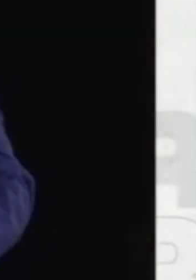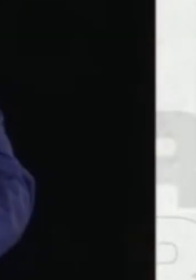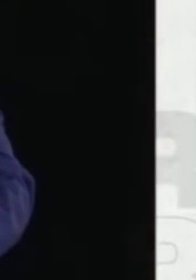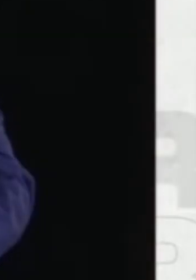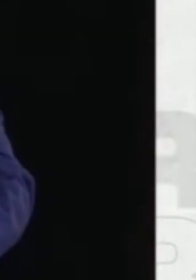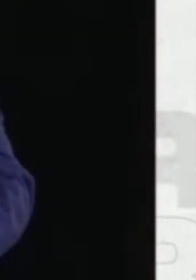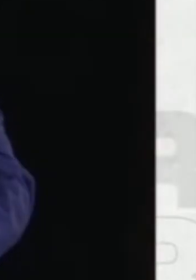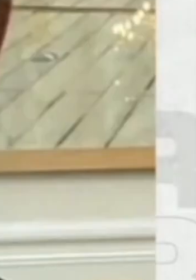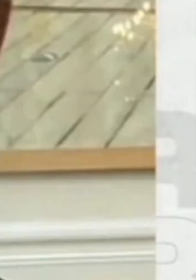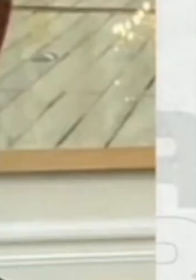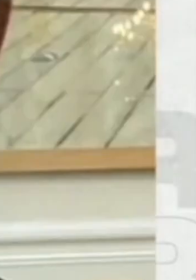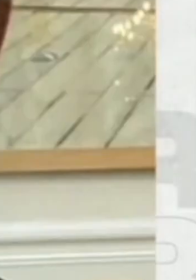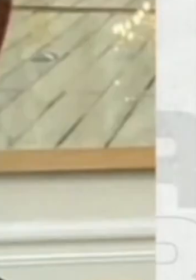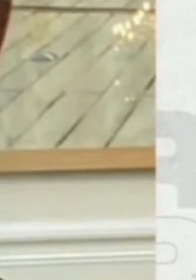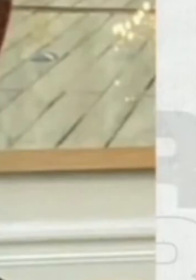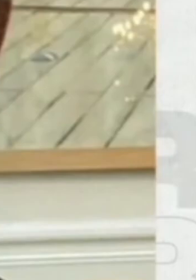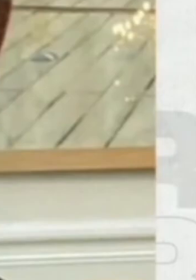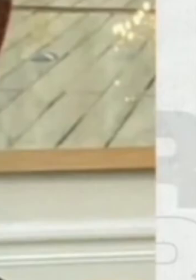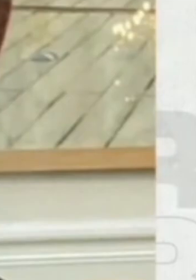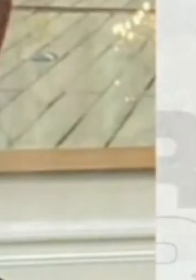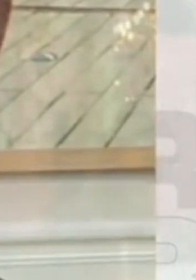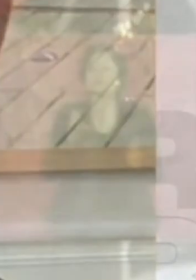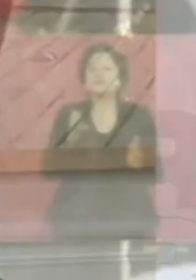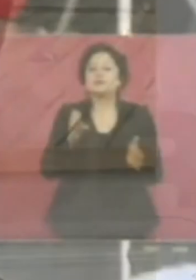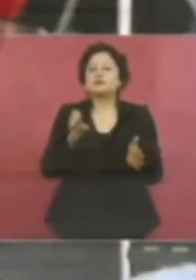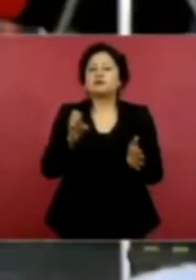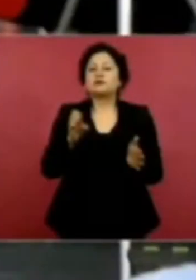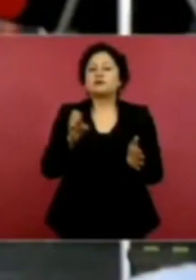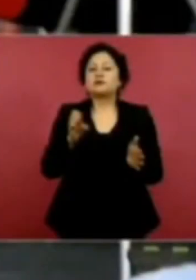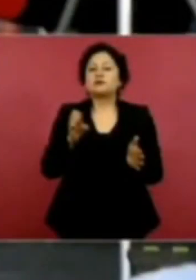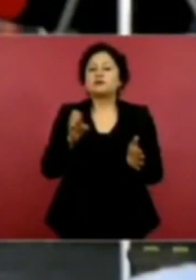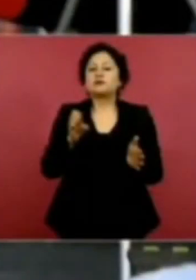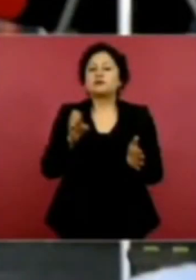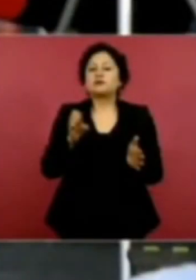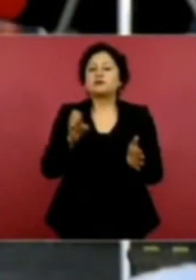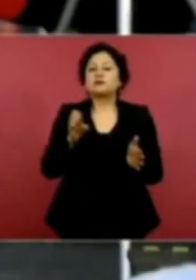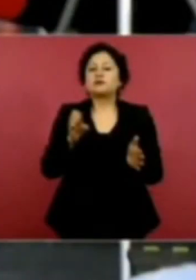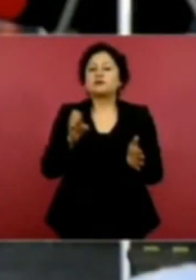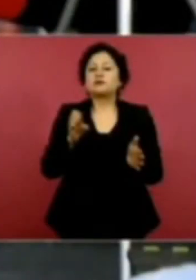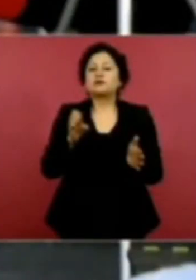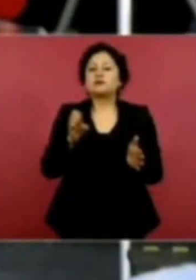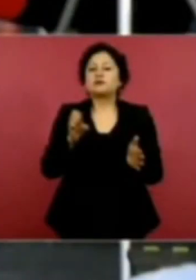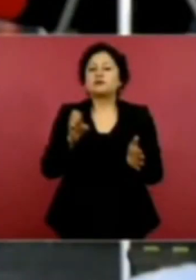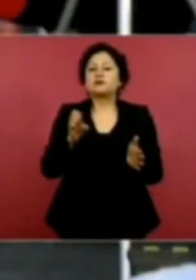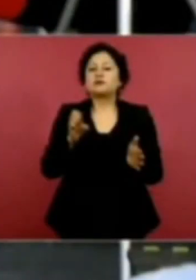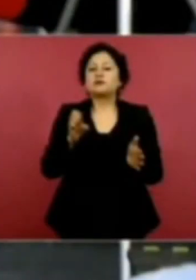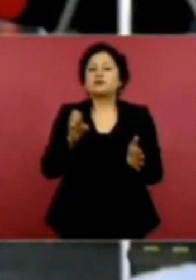fallas de Felipe Calderón no dice nada ahí en Proceso, ¿no? Y bueno,